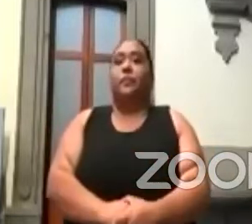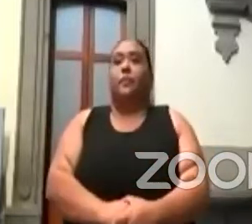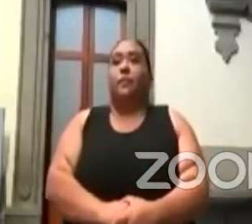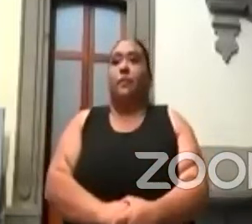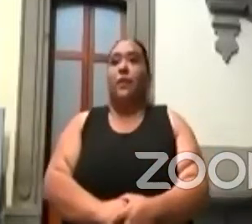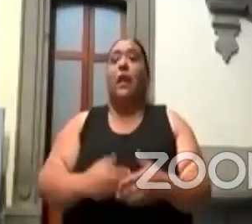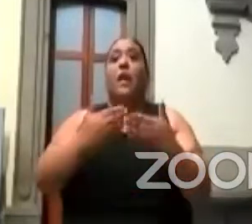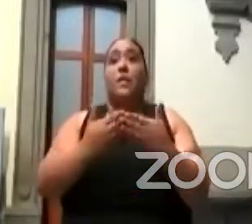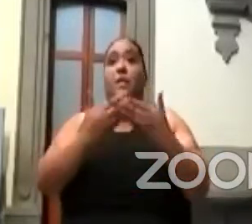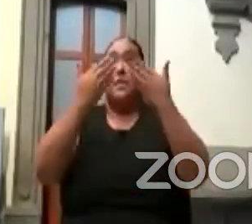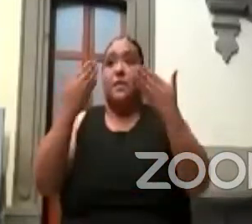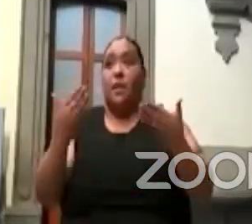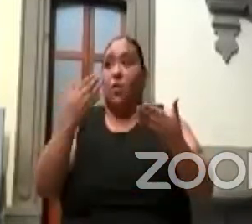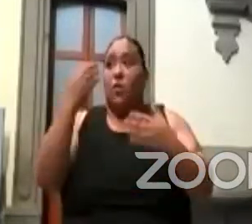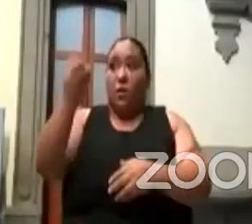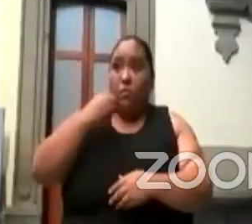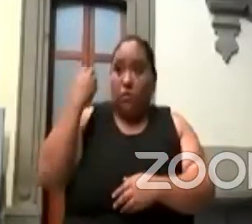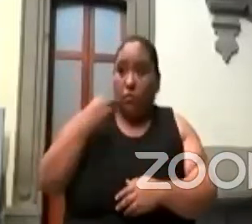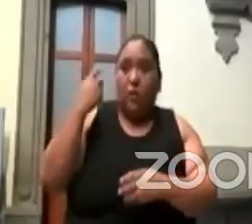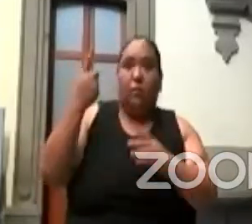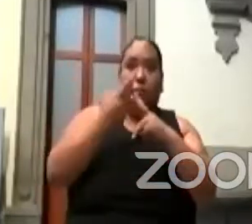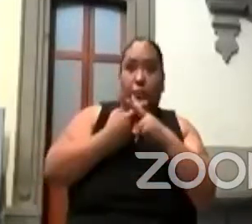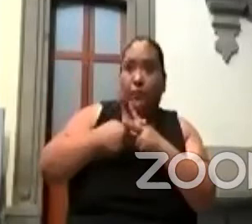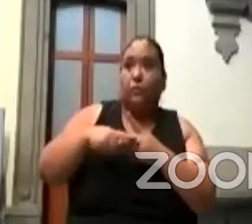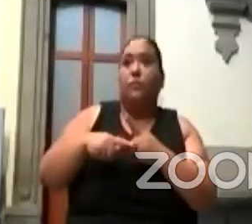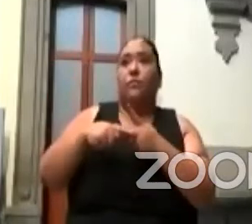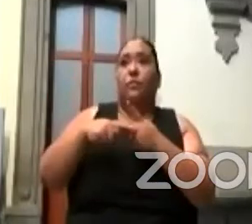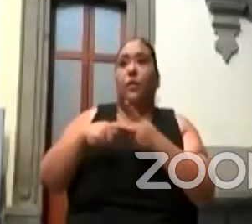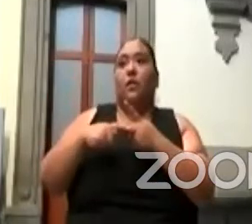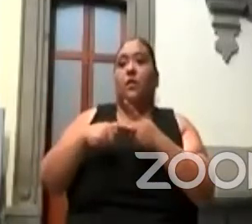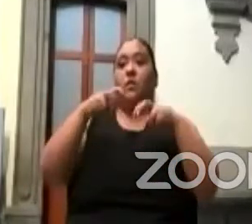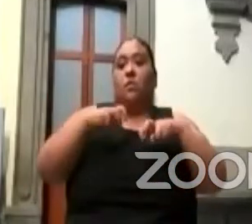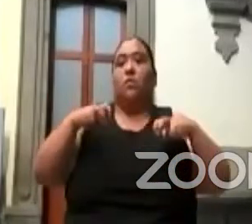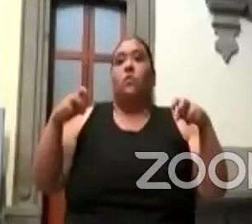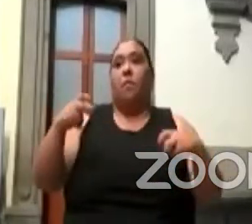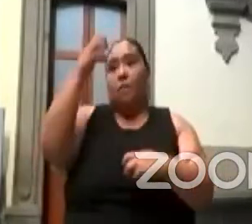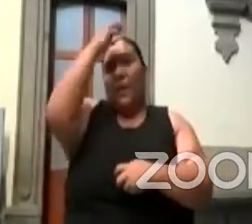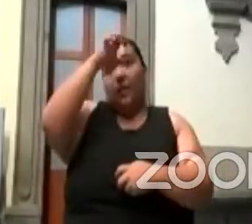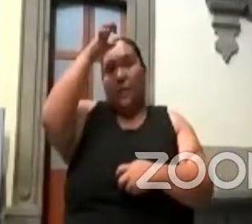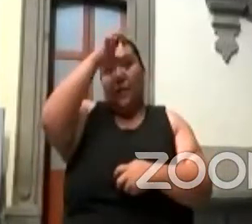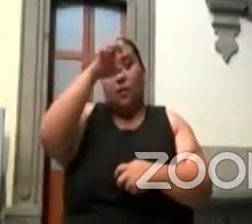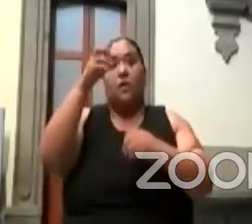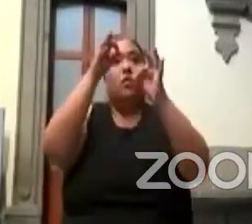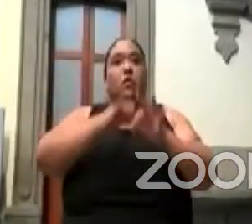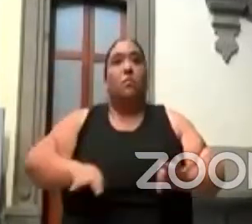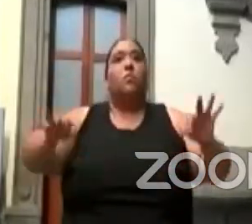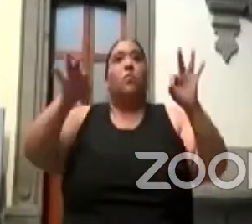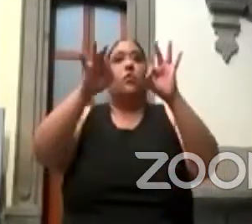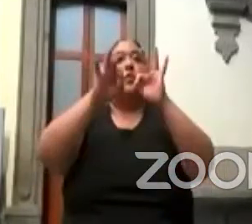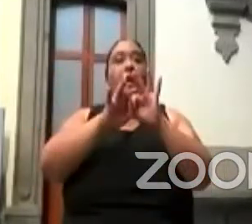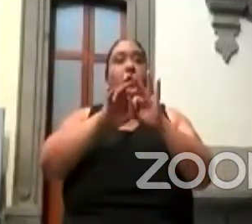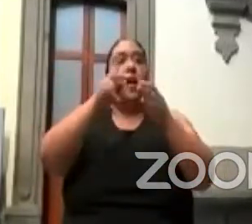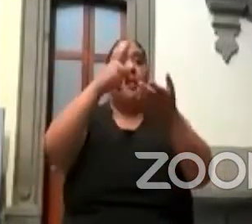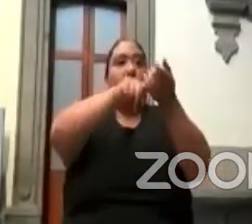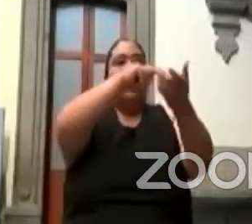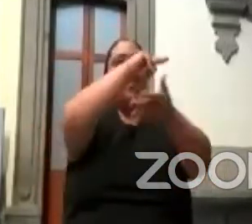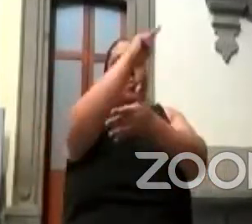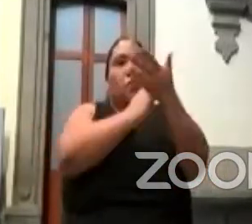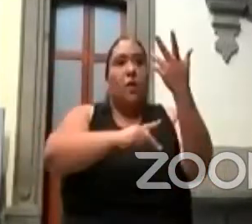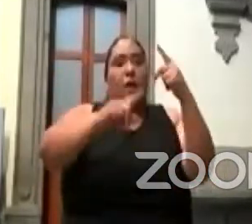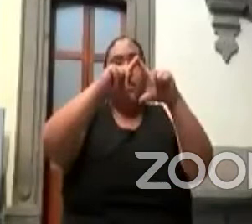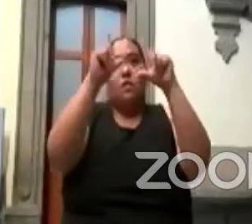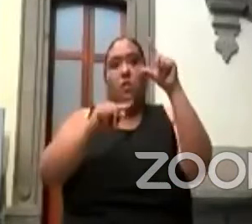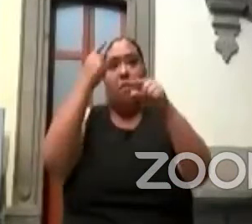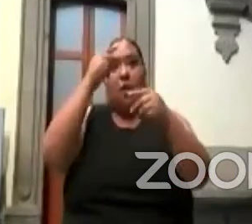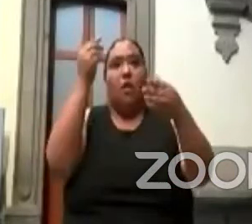Enseguida, daremos inicio al panel de expertas, importancia de los planes nacionales para la implementación